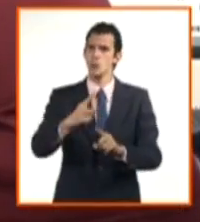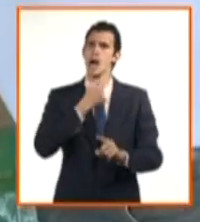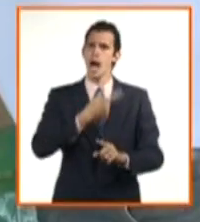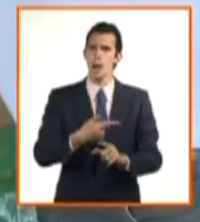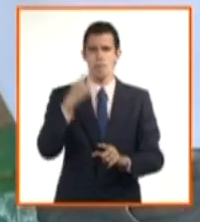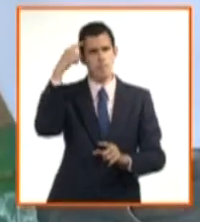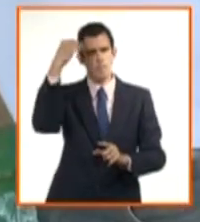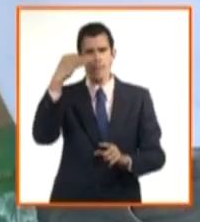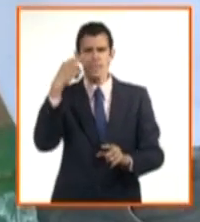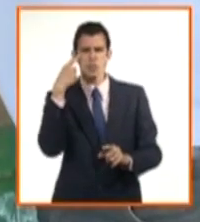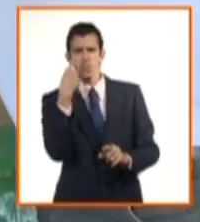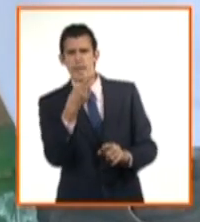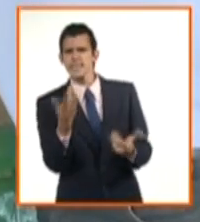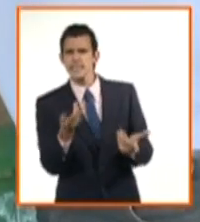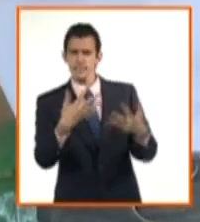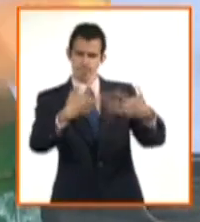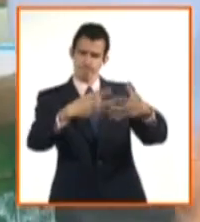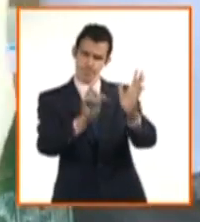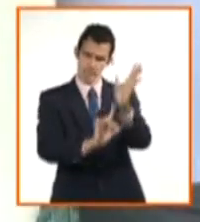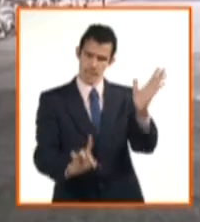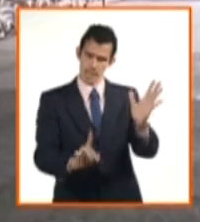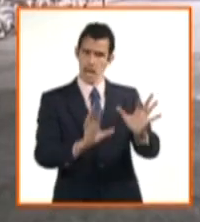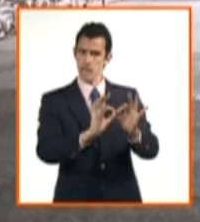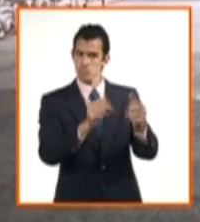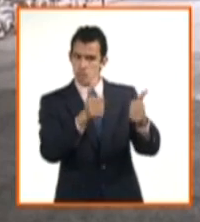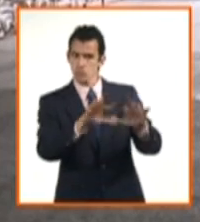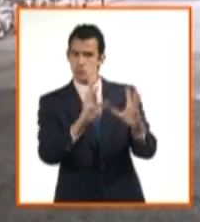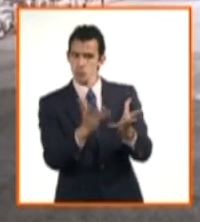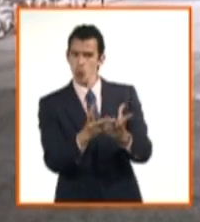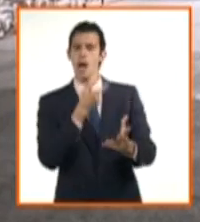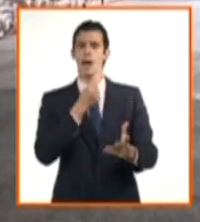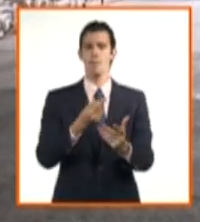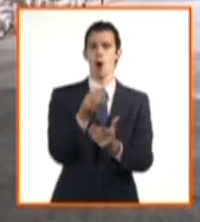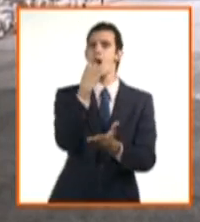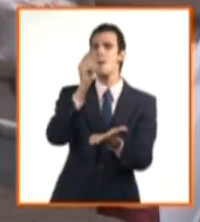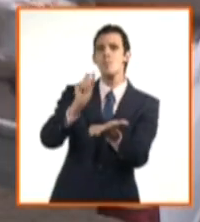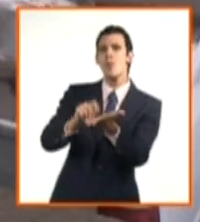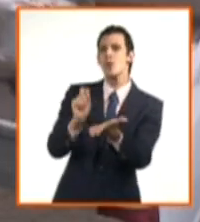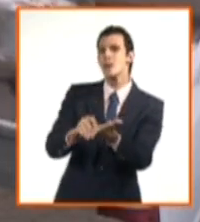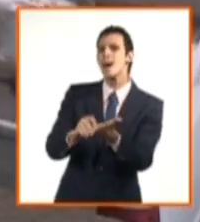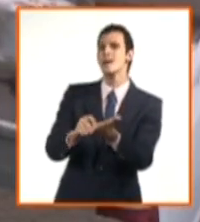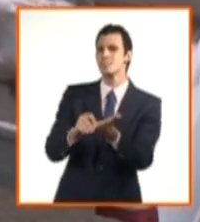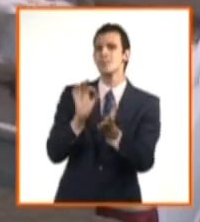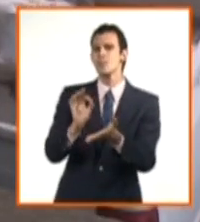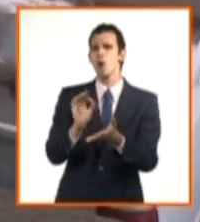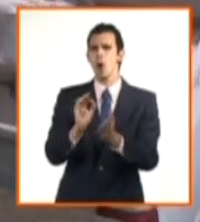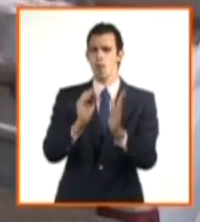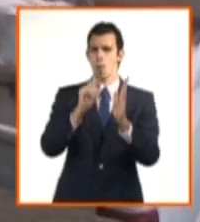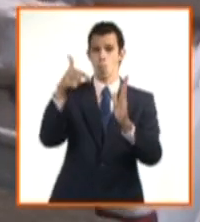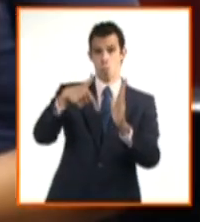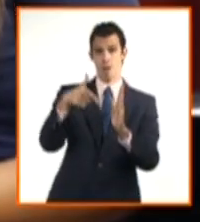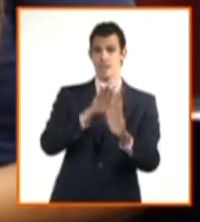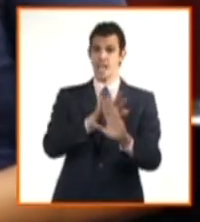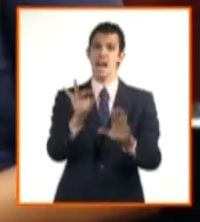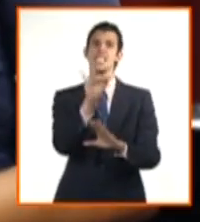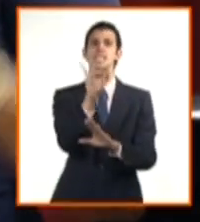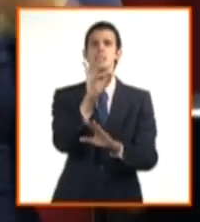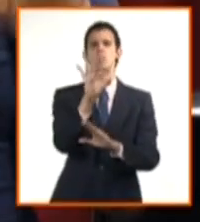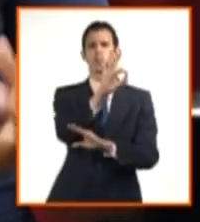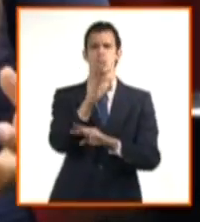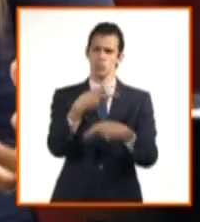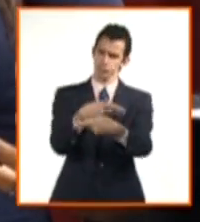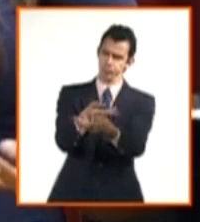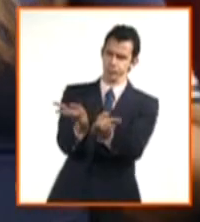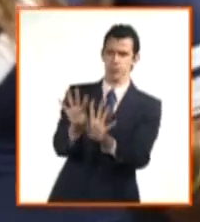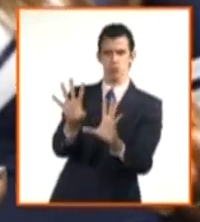de la canasta básica del mes que se cumplía el 77 por ciento al término de este jueves la provincia pone